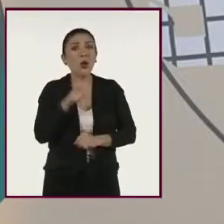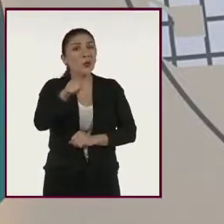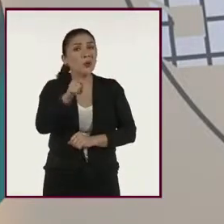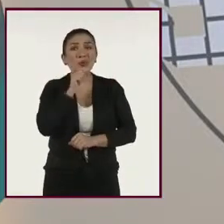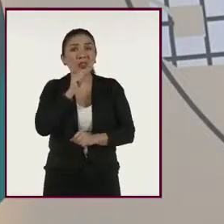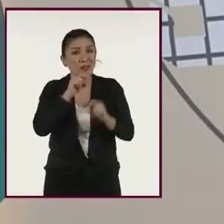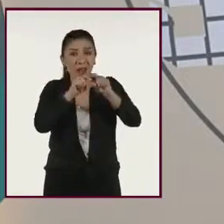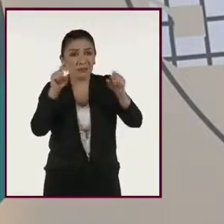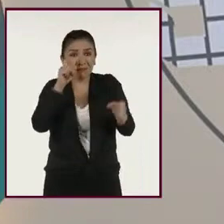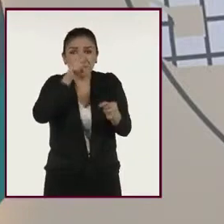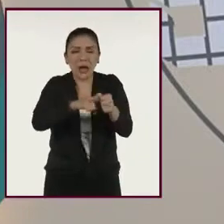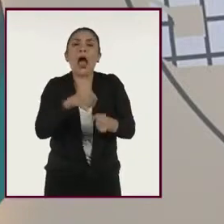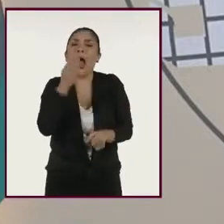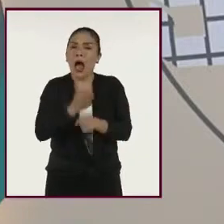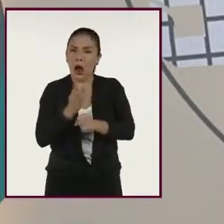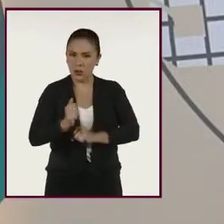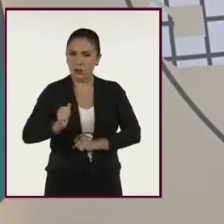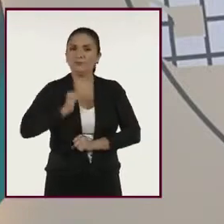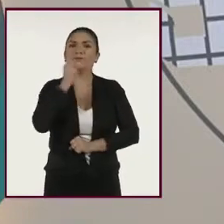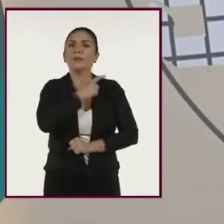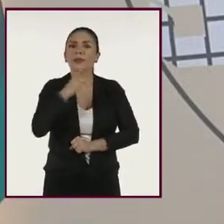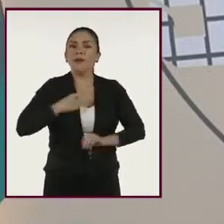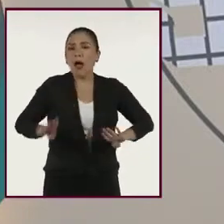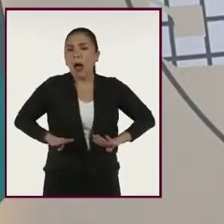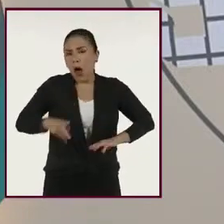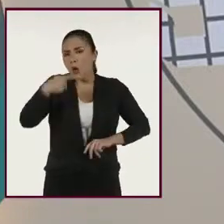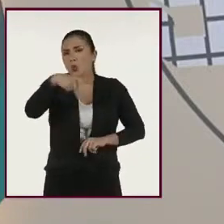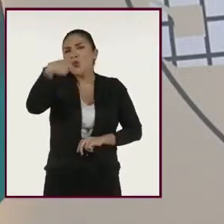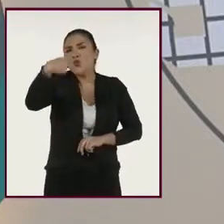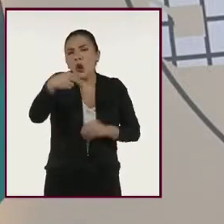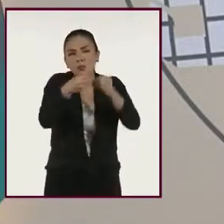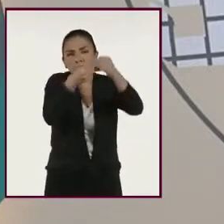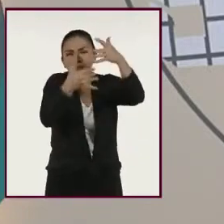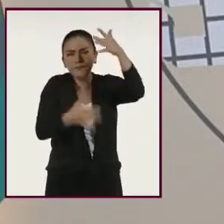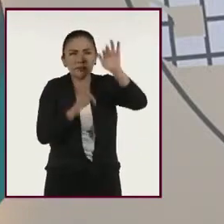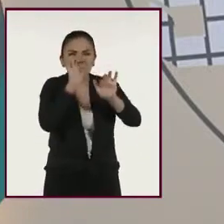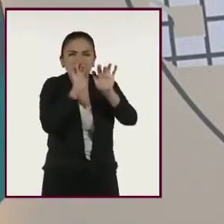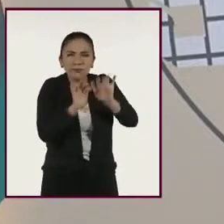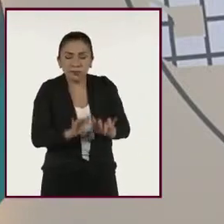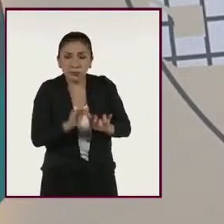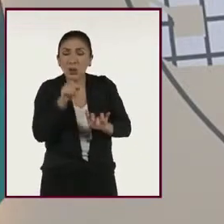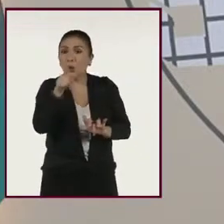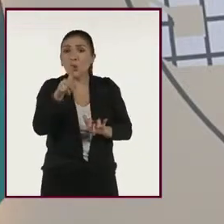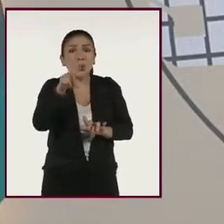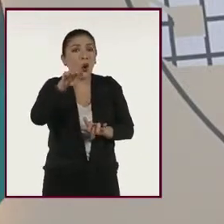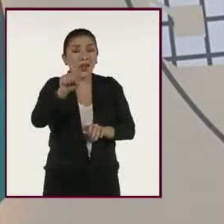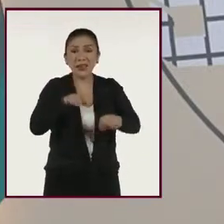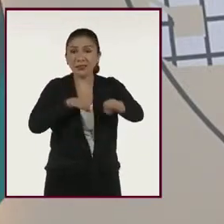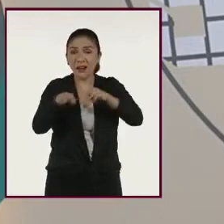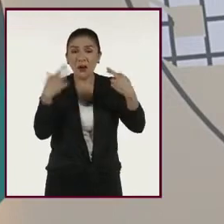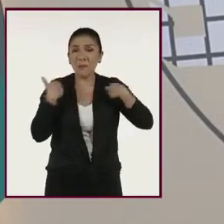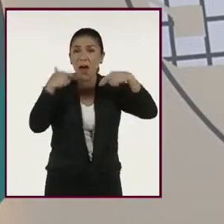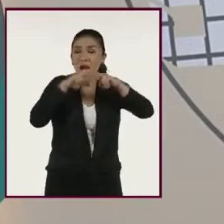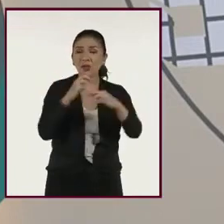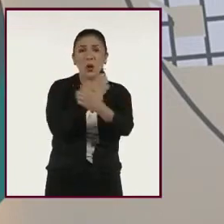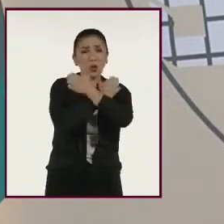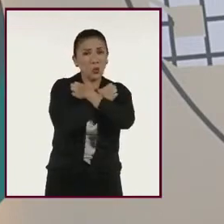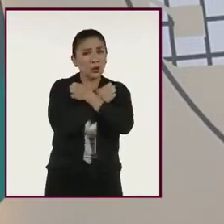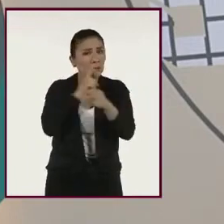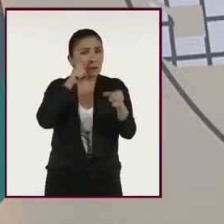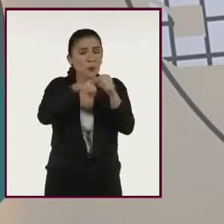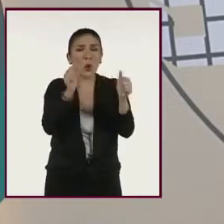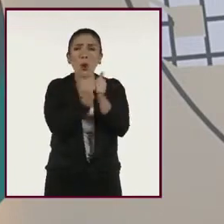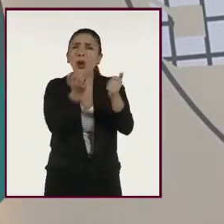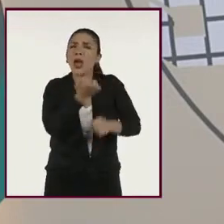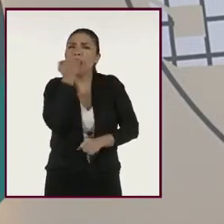la cuenta, regístrense de acuerdo a su perfil y proporcionen sus datos. En caso de no pertenecer al sector educativo o no formar parte de